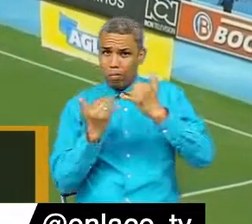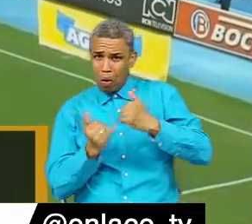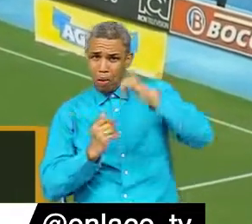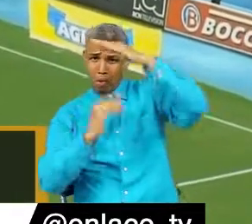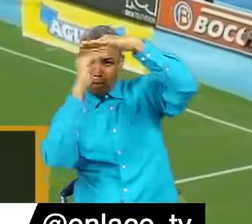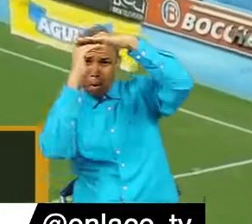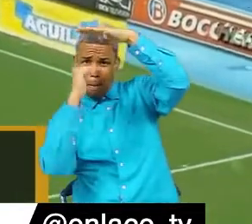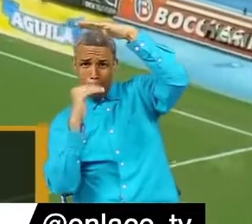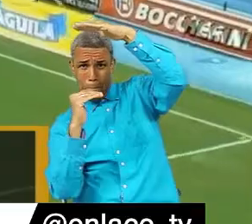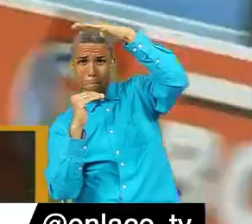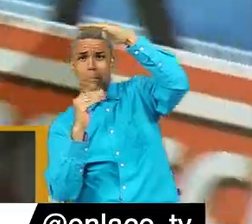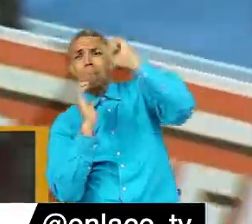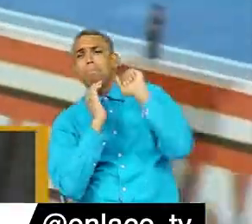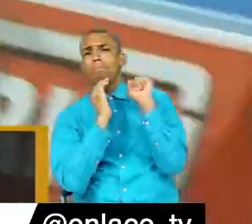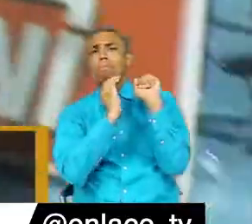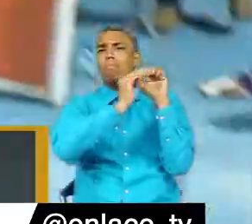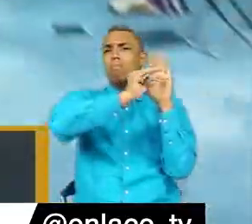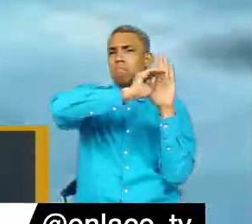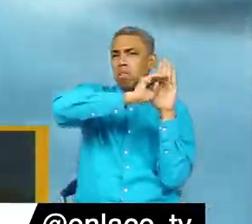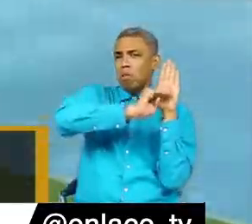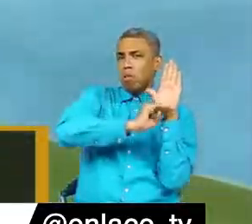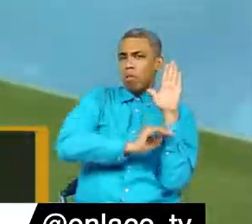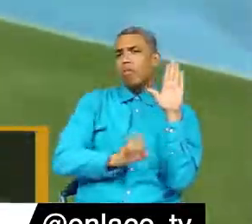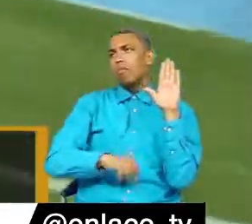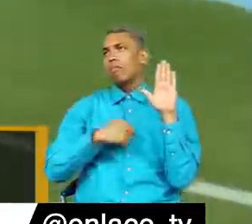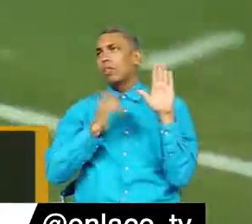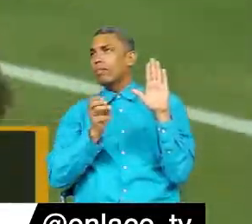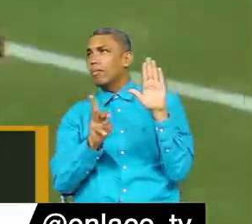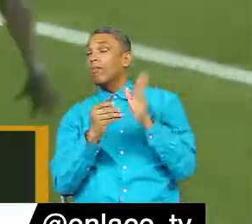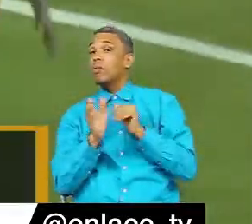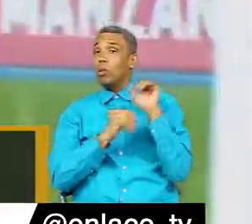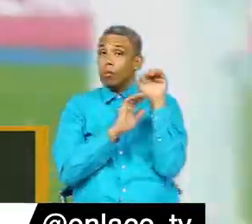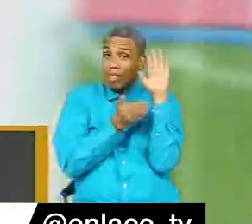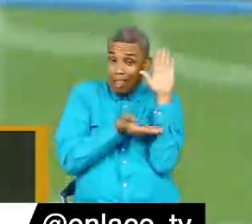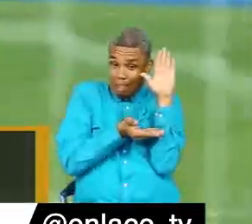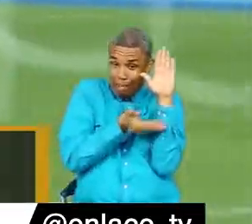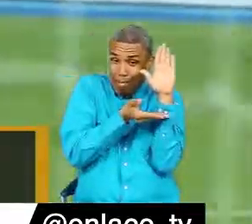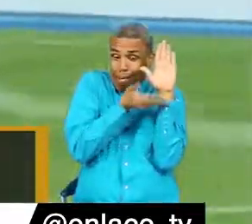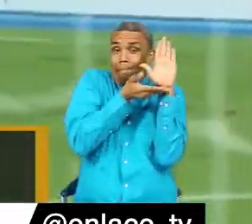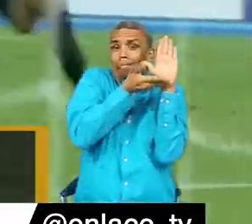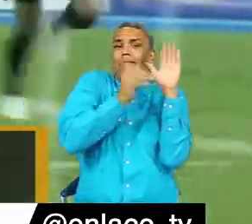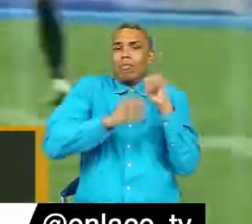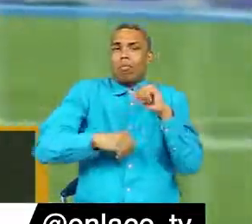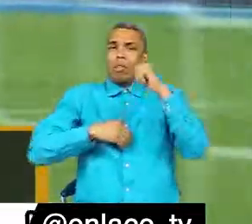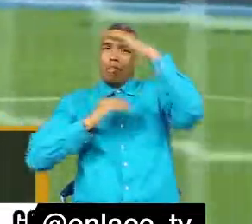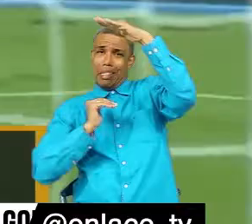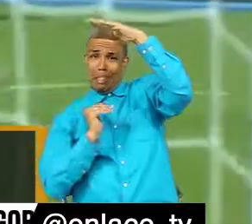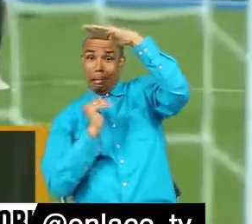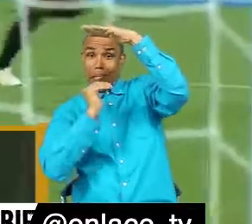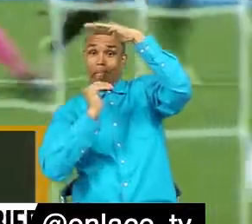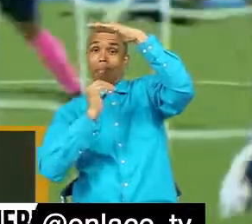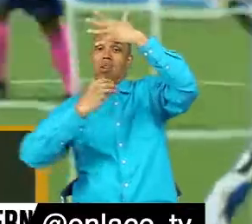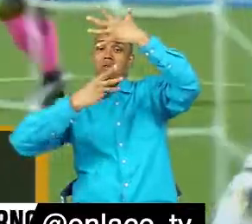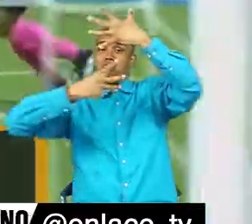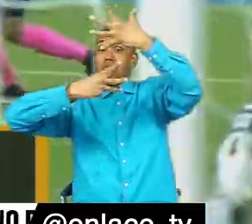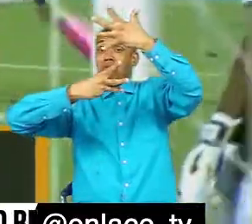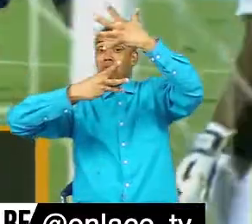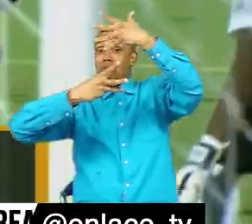prepararnos y saber de que el sueño está ahí y que tenemos para conseguirlo. Yo creo